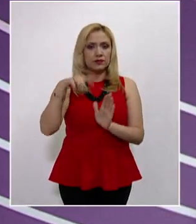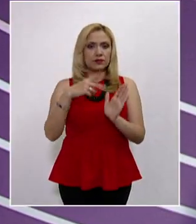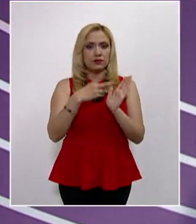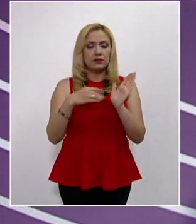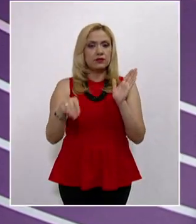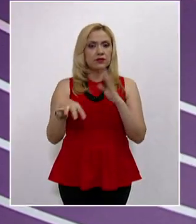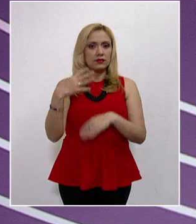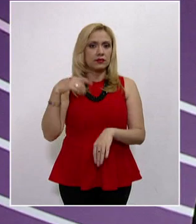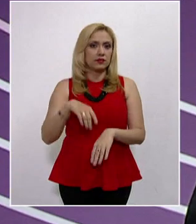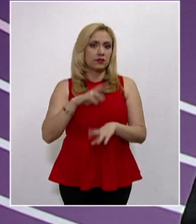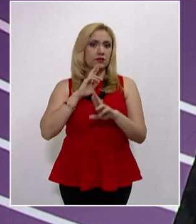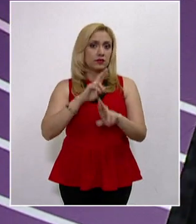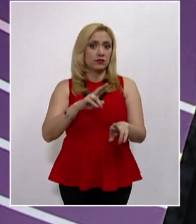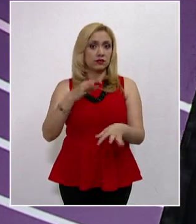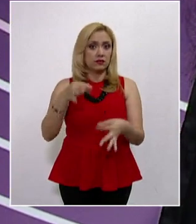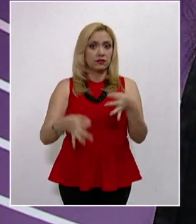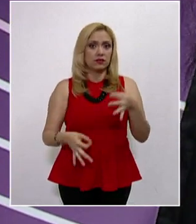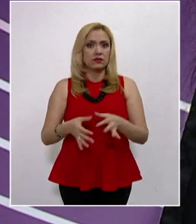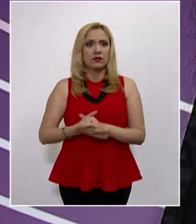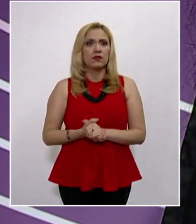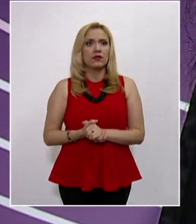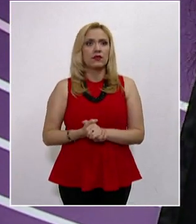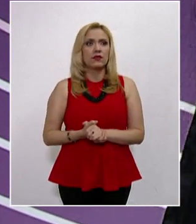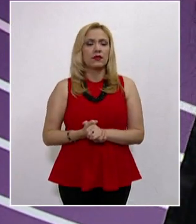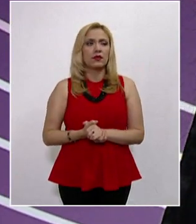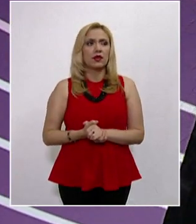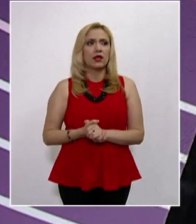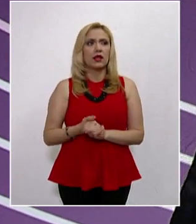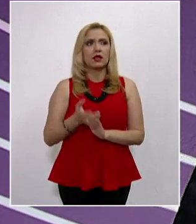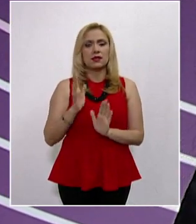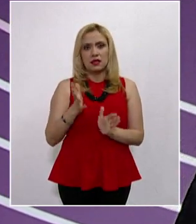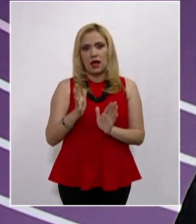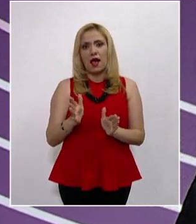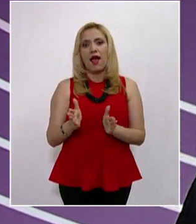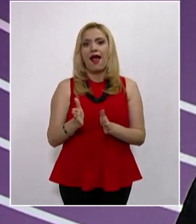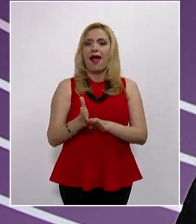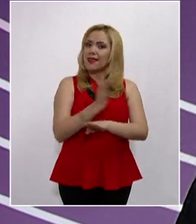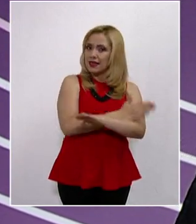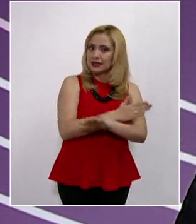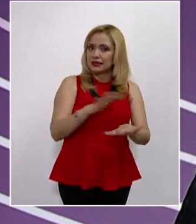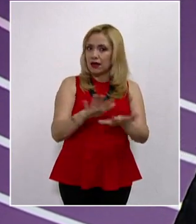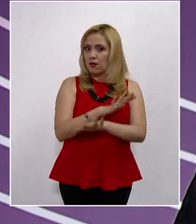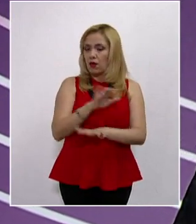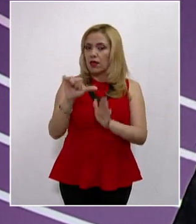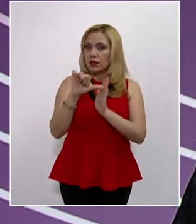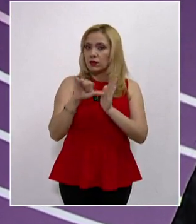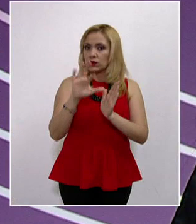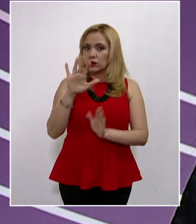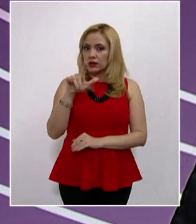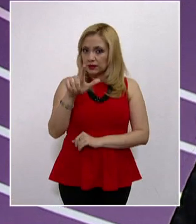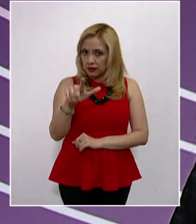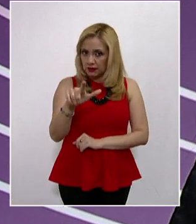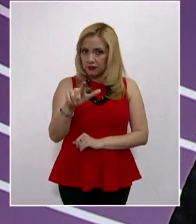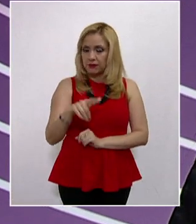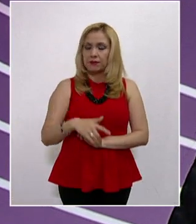605-2014 que resolvió el Tribunal Pleno, ya digamos posterior a la reforma del artículo 57,